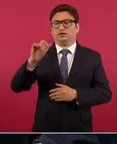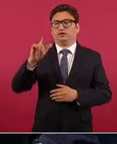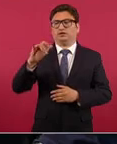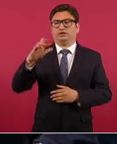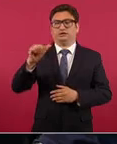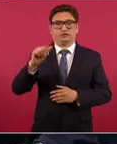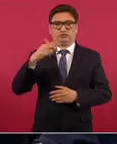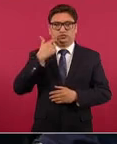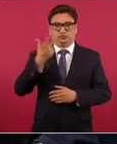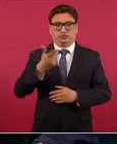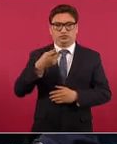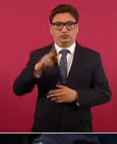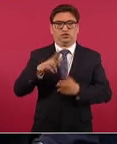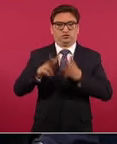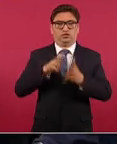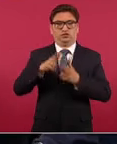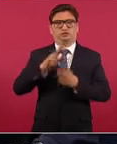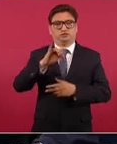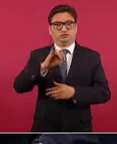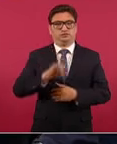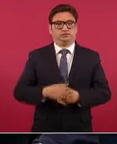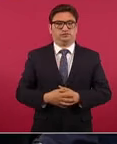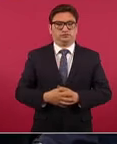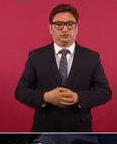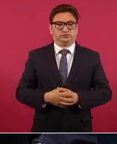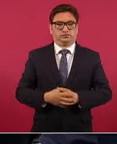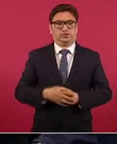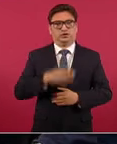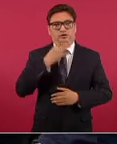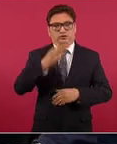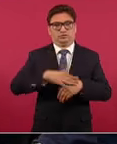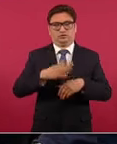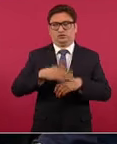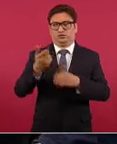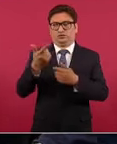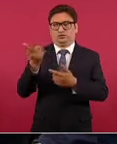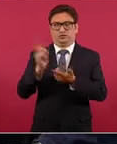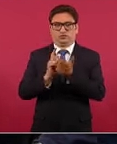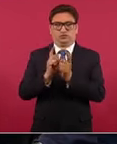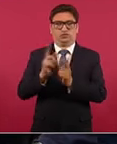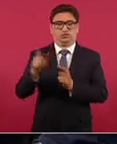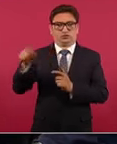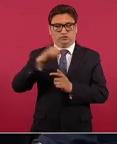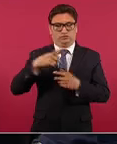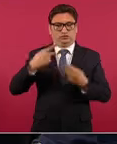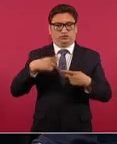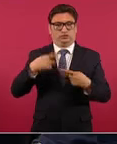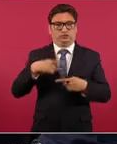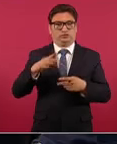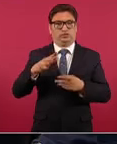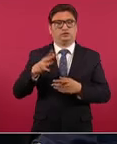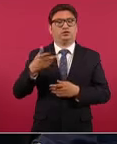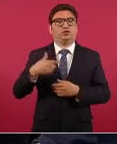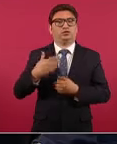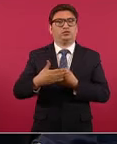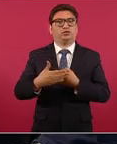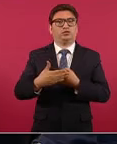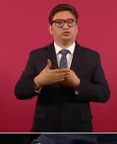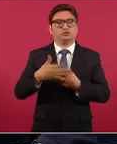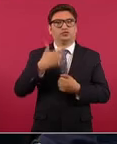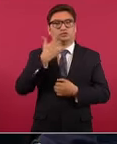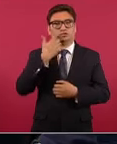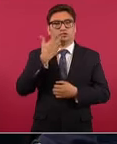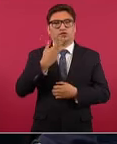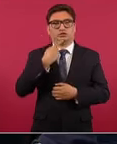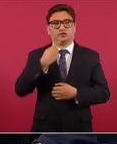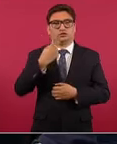pero si quieren al 3 may le informó que un grupo de pobladores de la zona están a punto de interponer